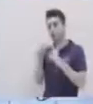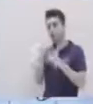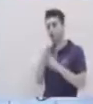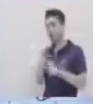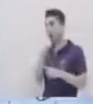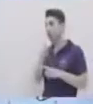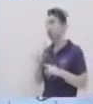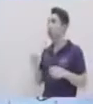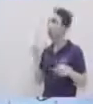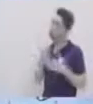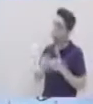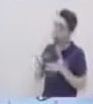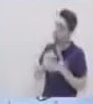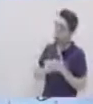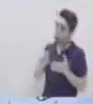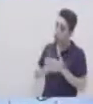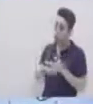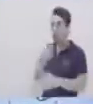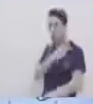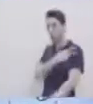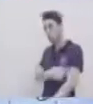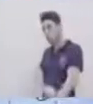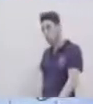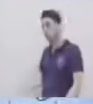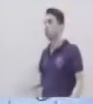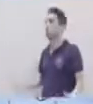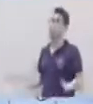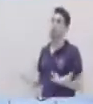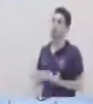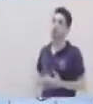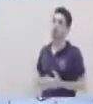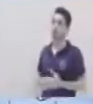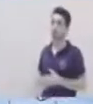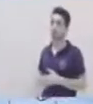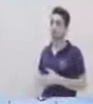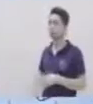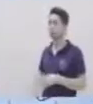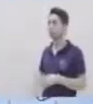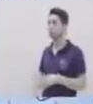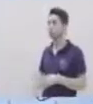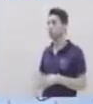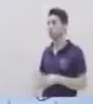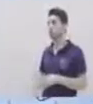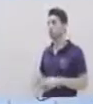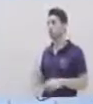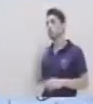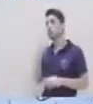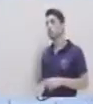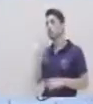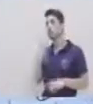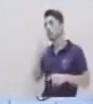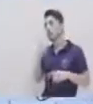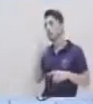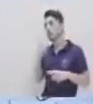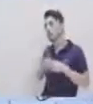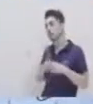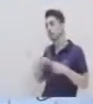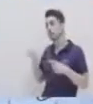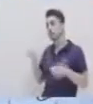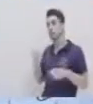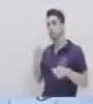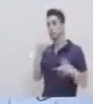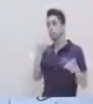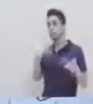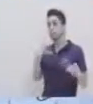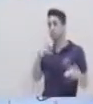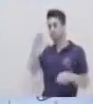ejerciten escribiendo historias, tal vez en pasado, que esas historias que escribían en pasado las traten de escribir en presente y